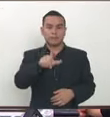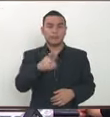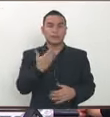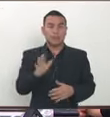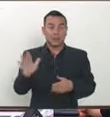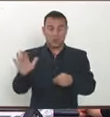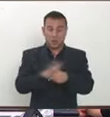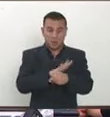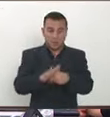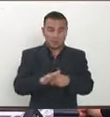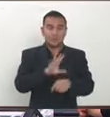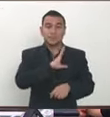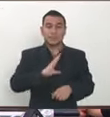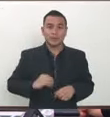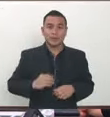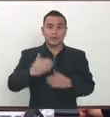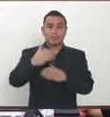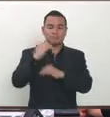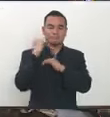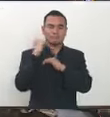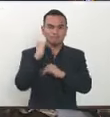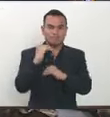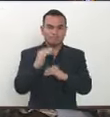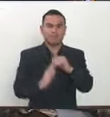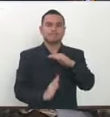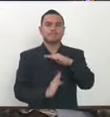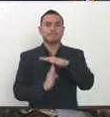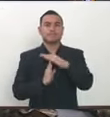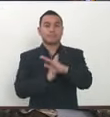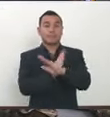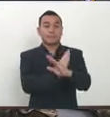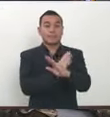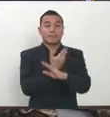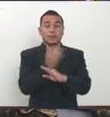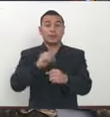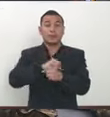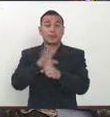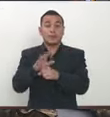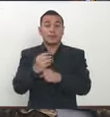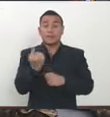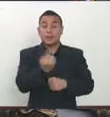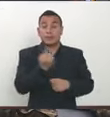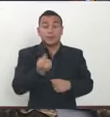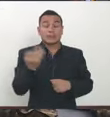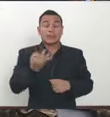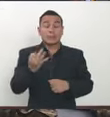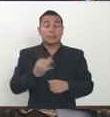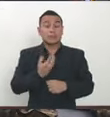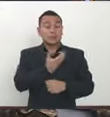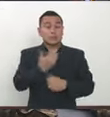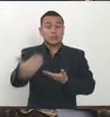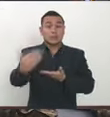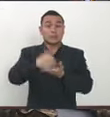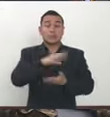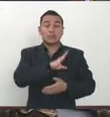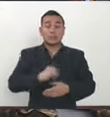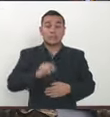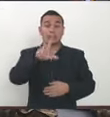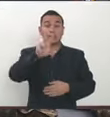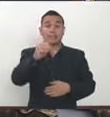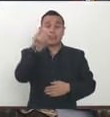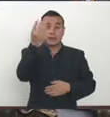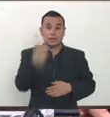el país y no hemos estado dejando entrar a nadie que no vaya a cuarentena de 30 días. Creo